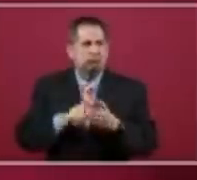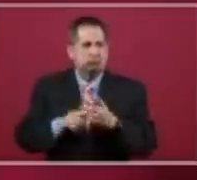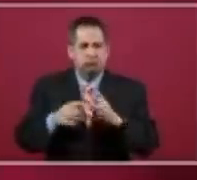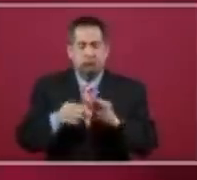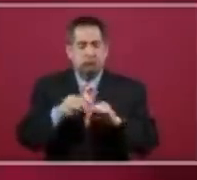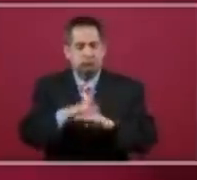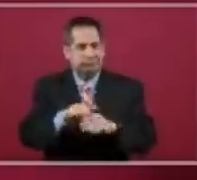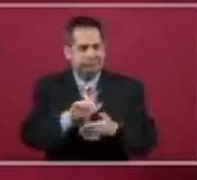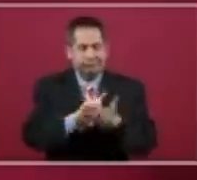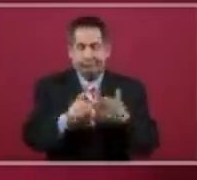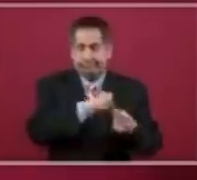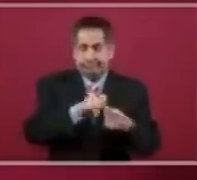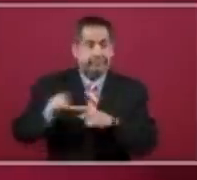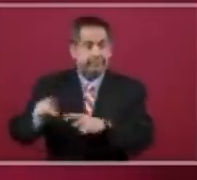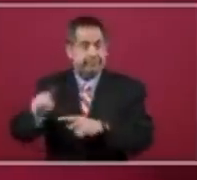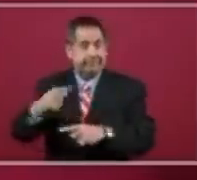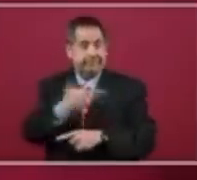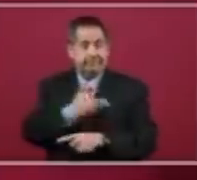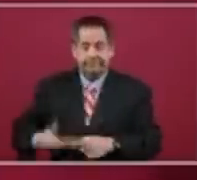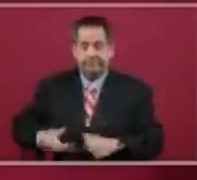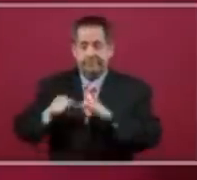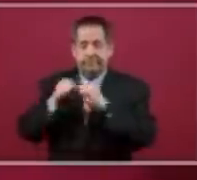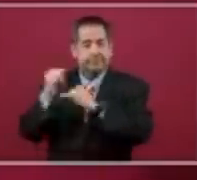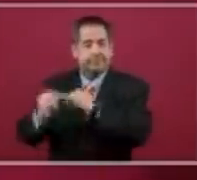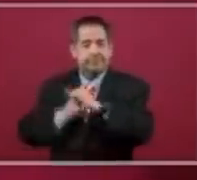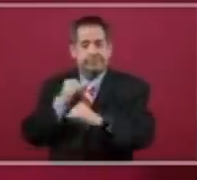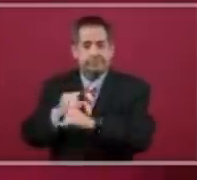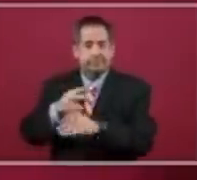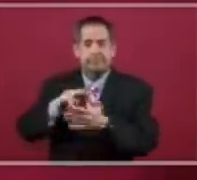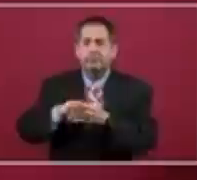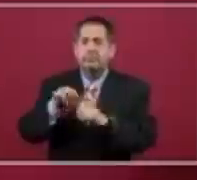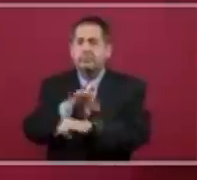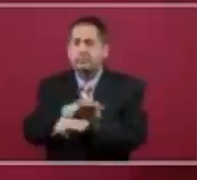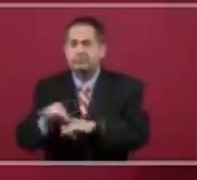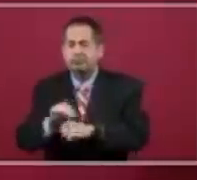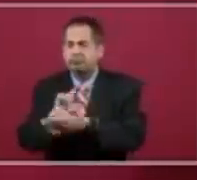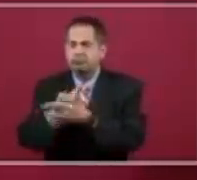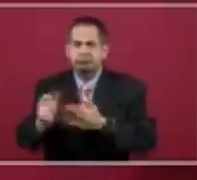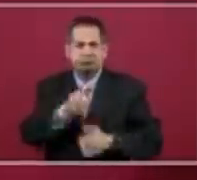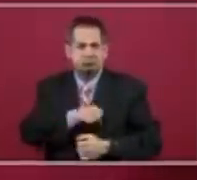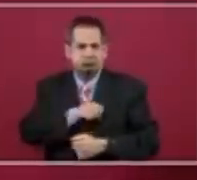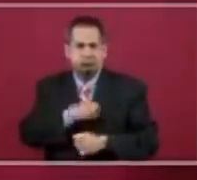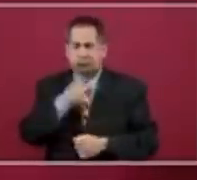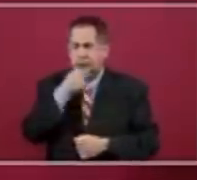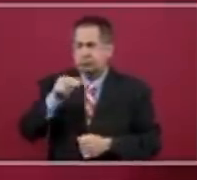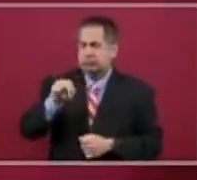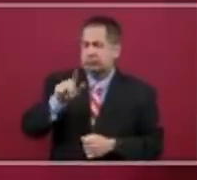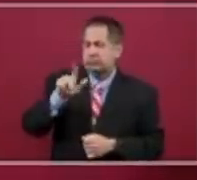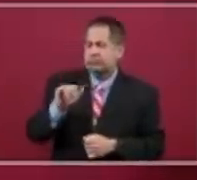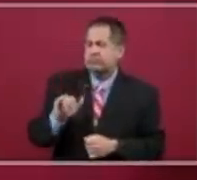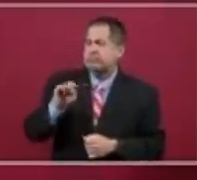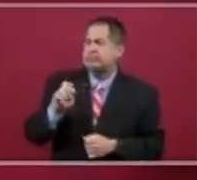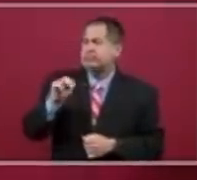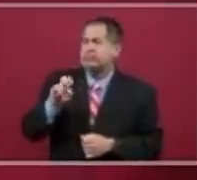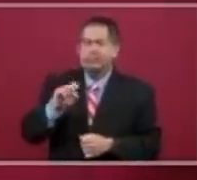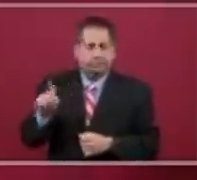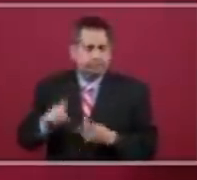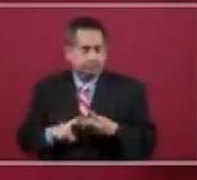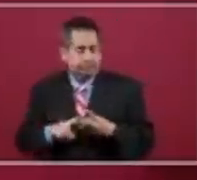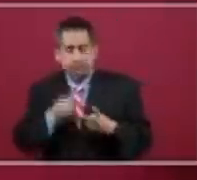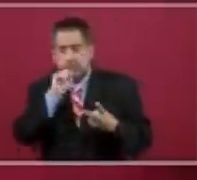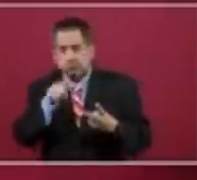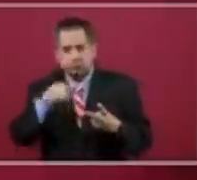de hecho es el presidente de la Asociación Interamericana de Ingeniería Sanitaria y Ambiental, el señor Nelly Martín Méndez. También tenemos